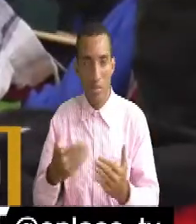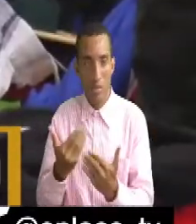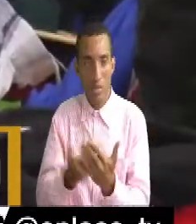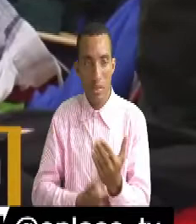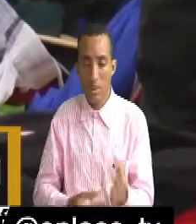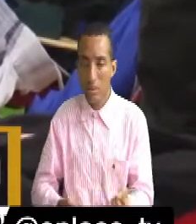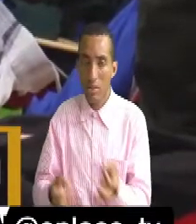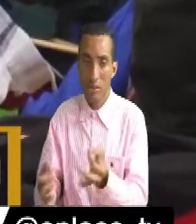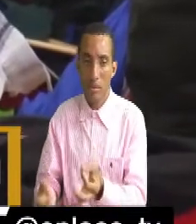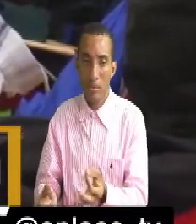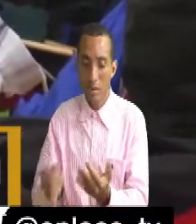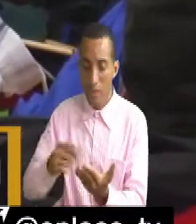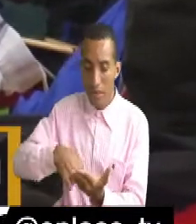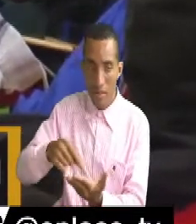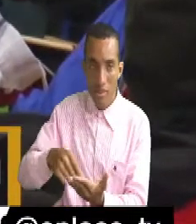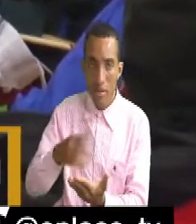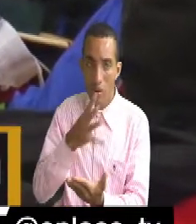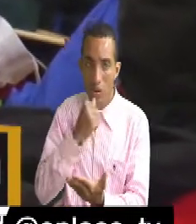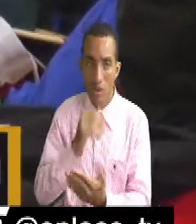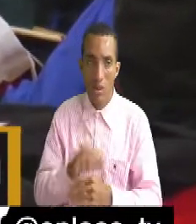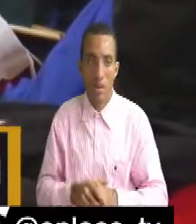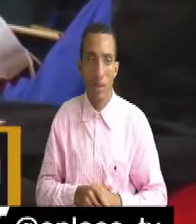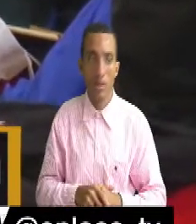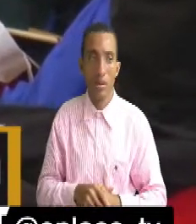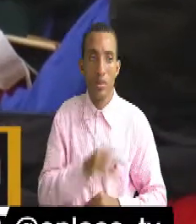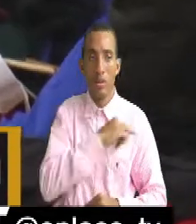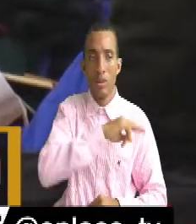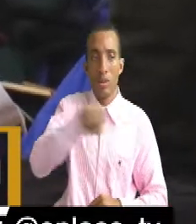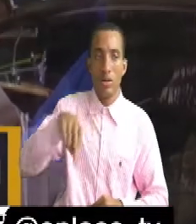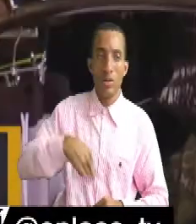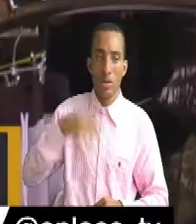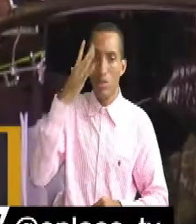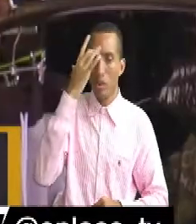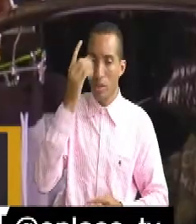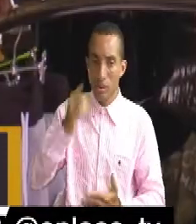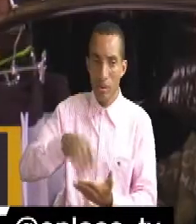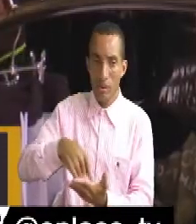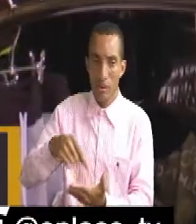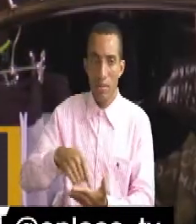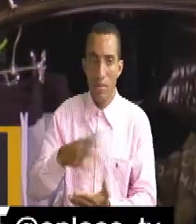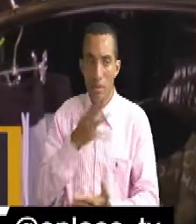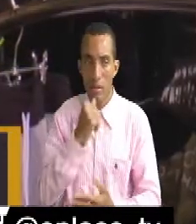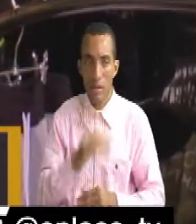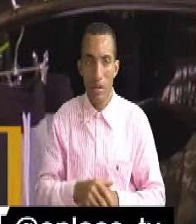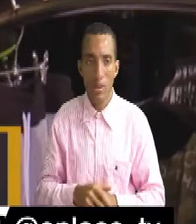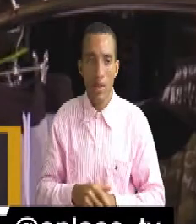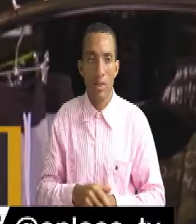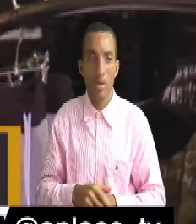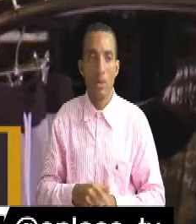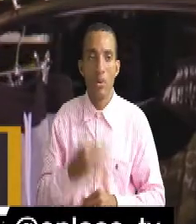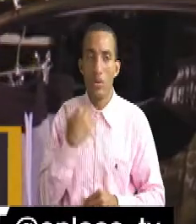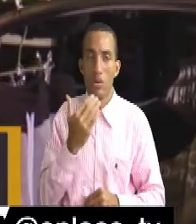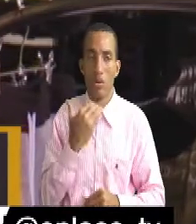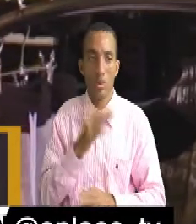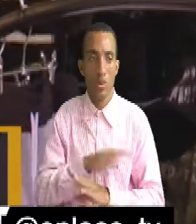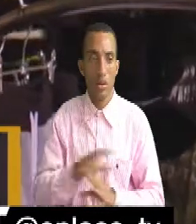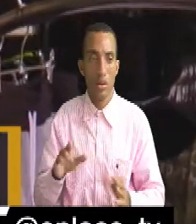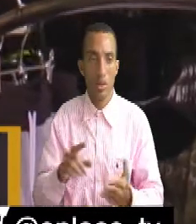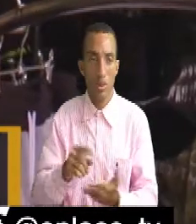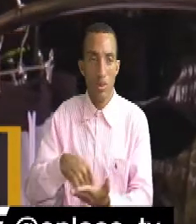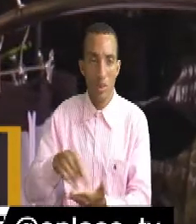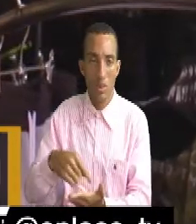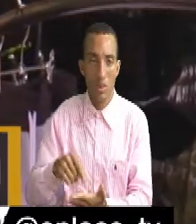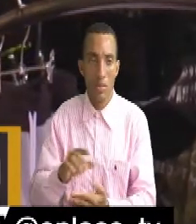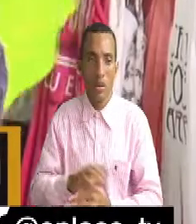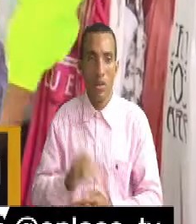traían ni firma, y entonces nosotros le decimos que porque eso no traía firma ni nada, y ellos, no sé, sacaron unas firmas ahí, pero era